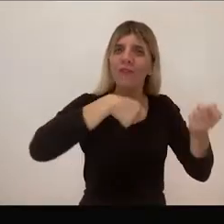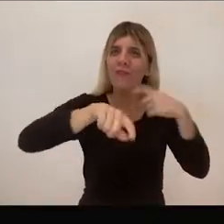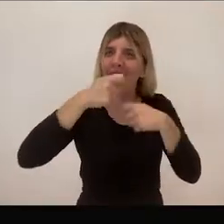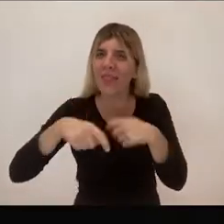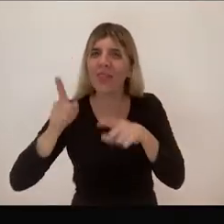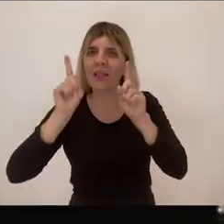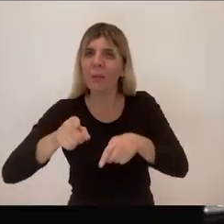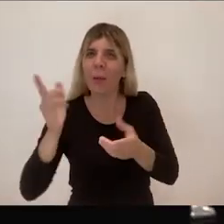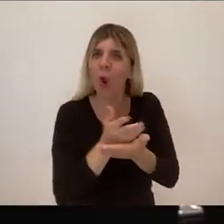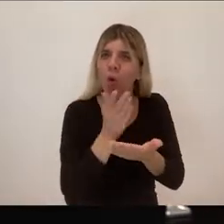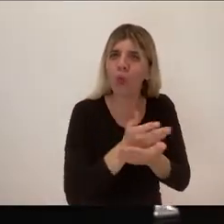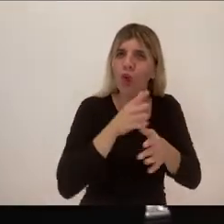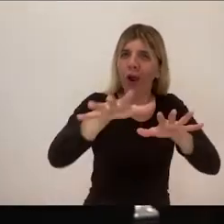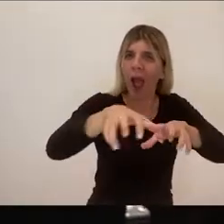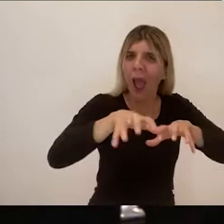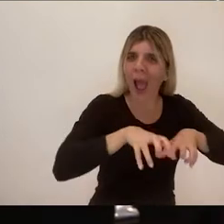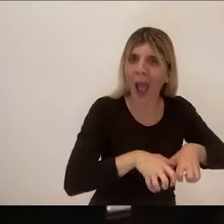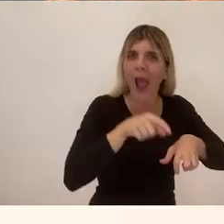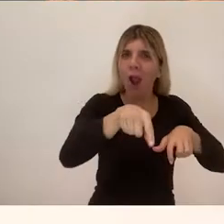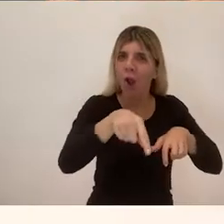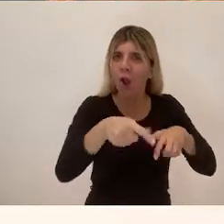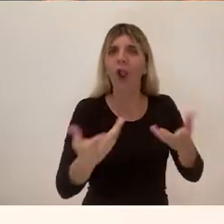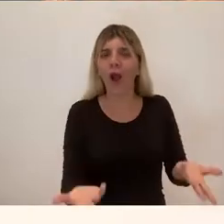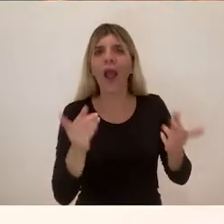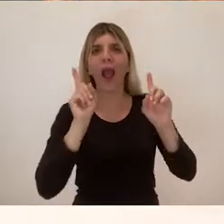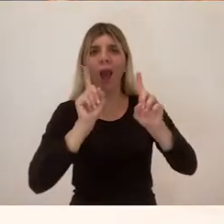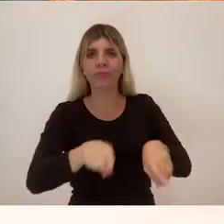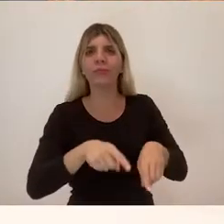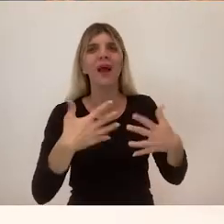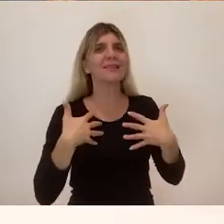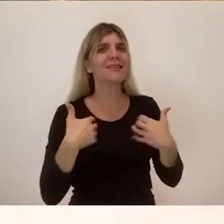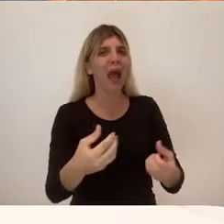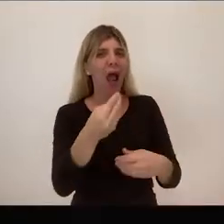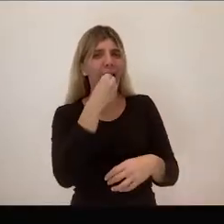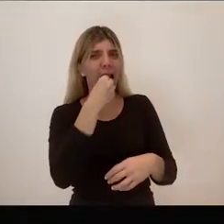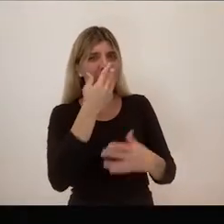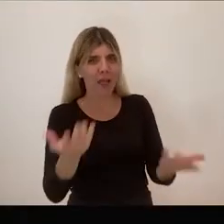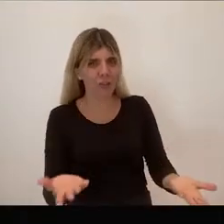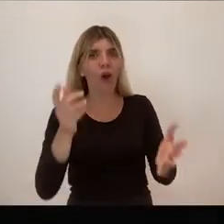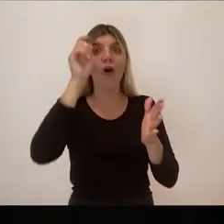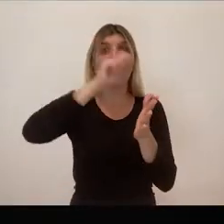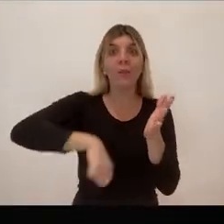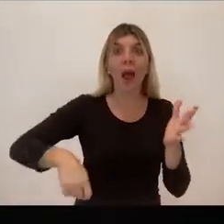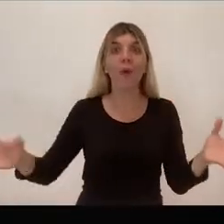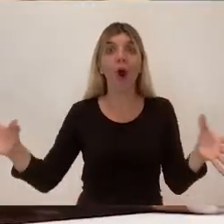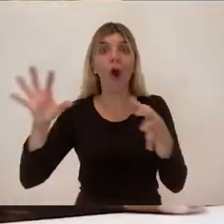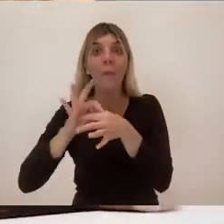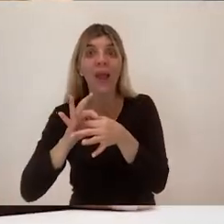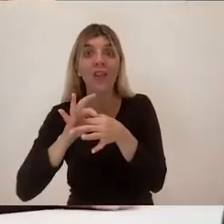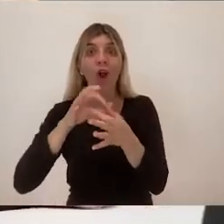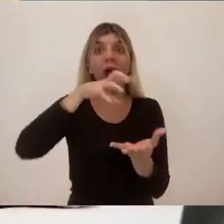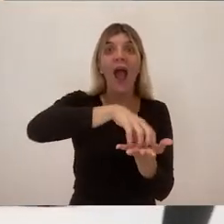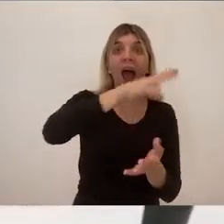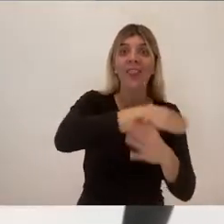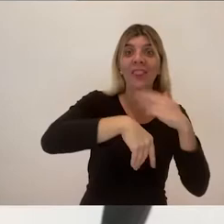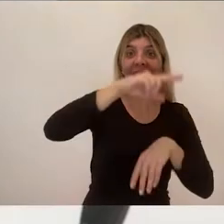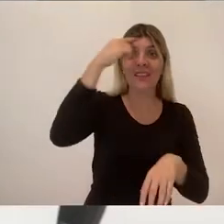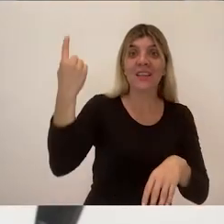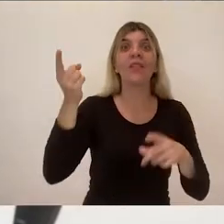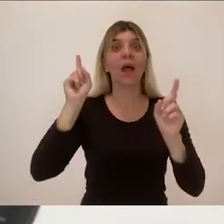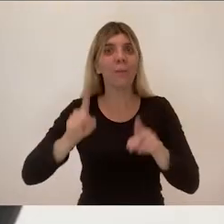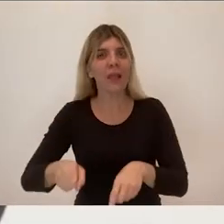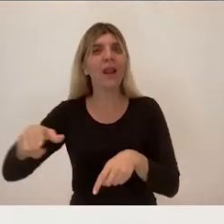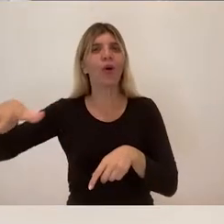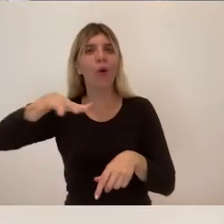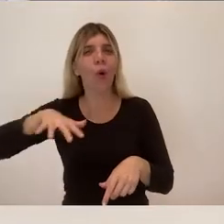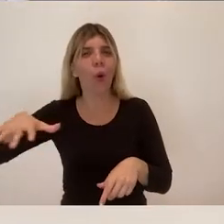alimentos sanos producidos desde una perspectiva agroecológica, firmamos un convenio marco entre la Agencia Nacional de Discapacidad, ANDIS, y